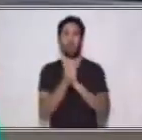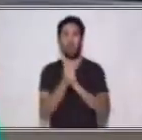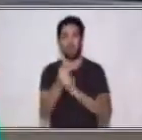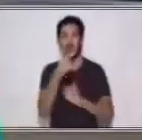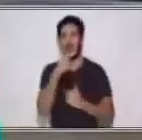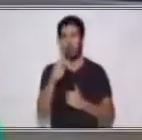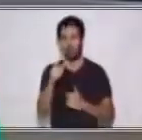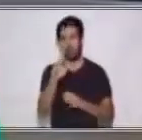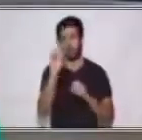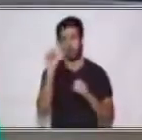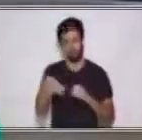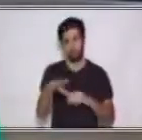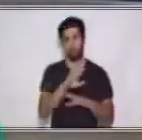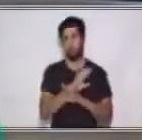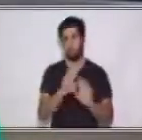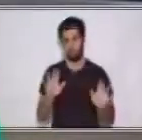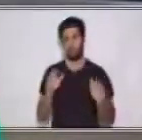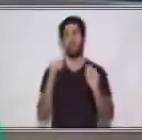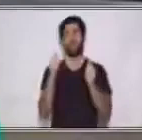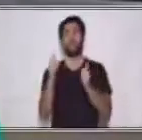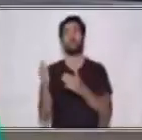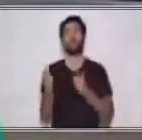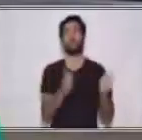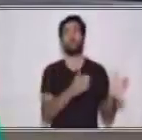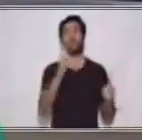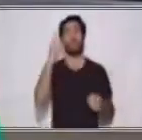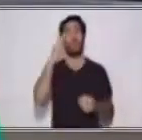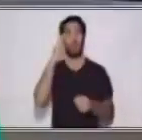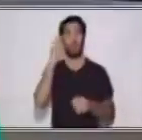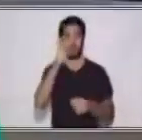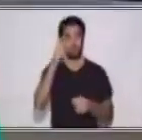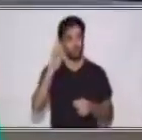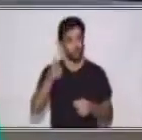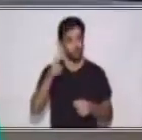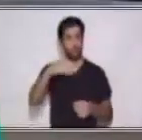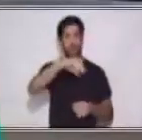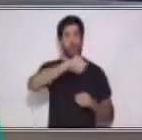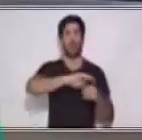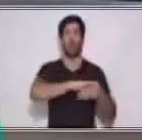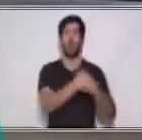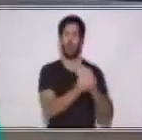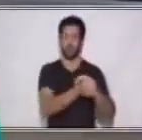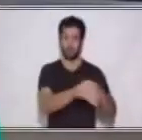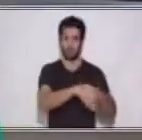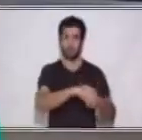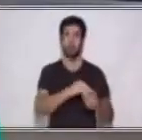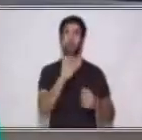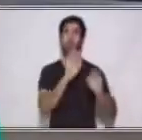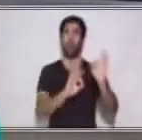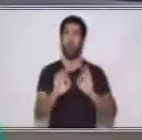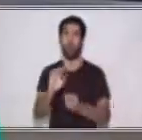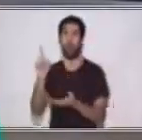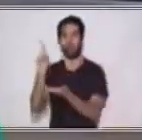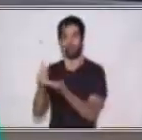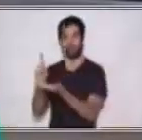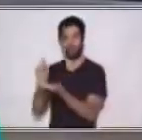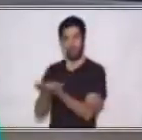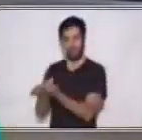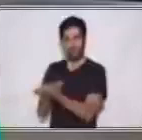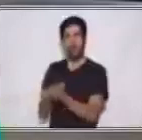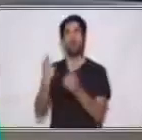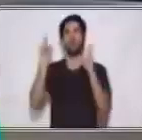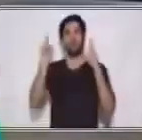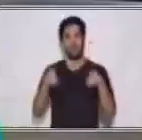lingüística. Antes de empezar, te recuerdo que laves constantemente tus manos o bien las desinfectes con gel antibacterial. Y